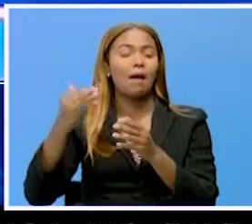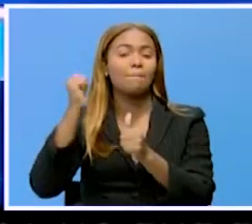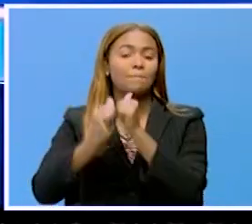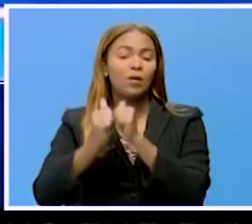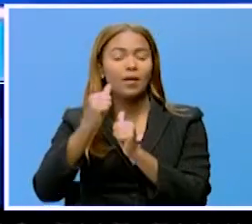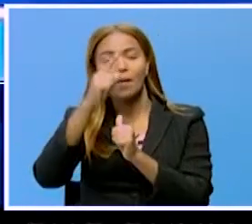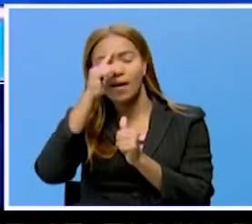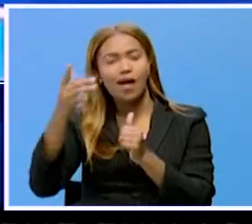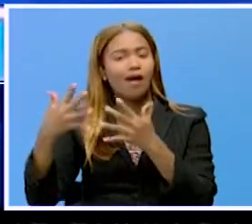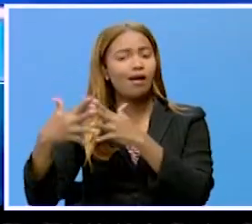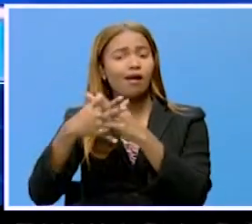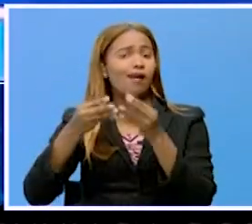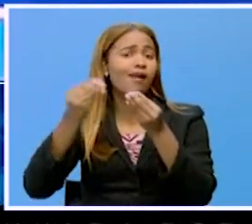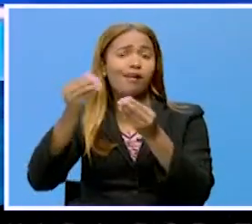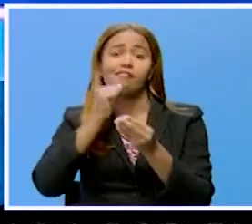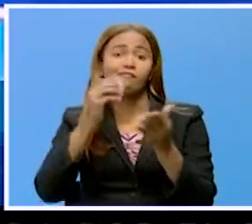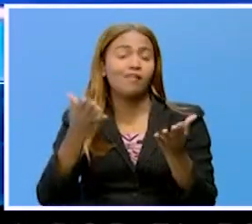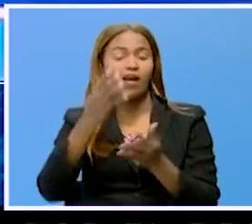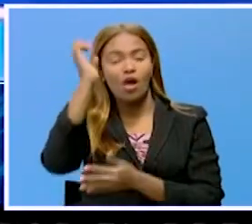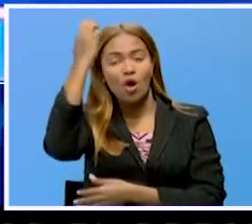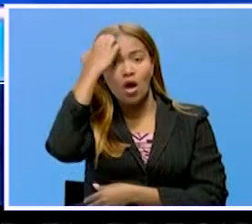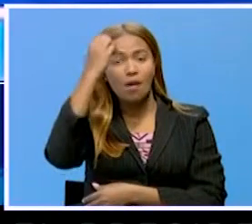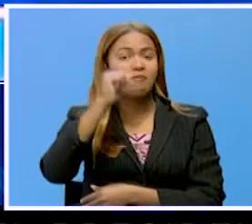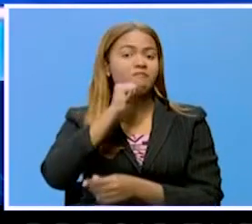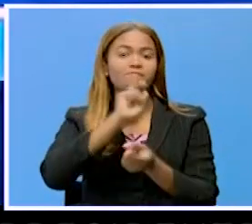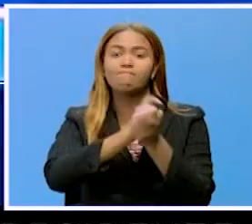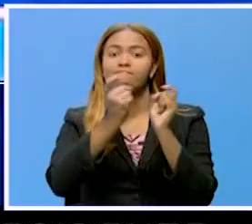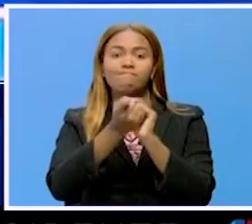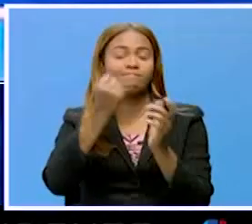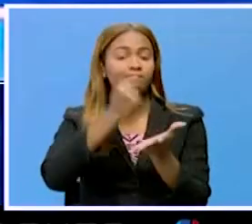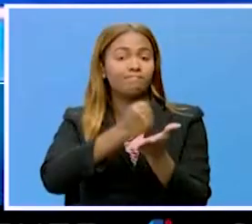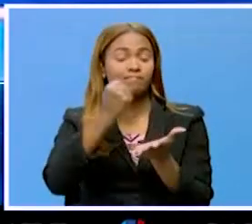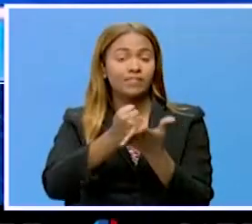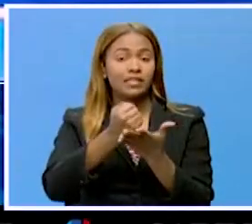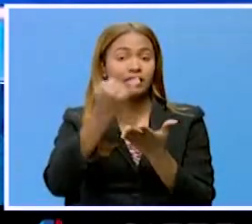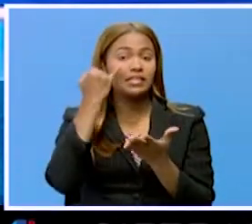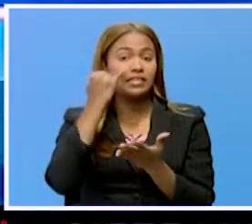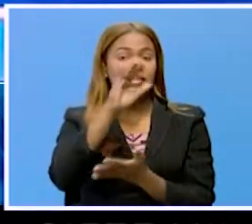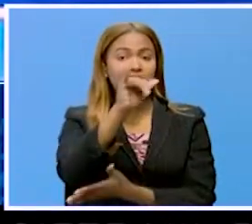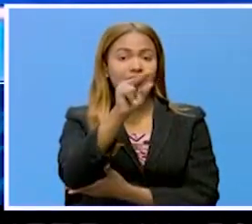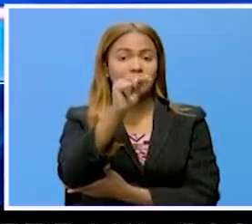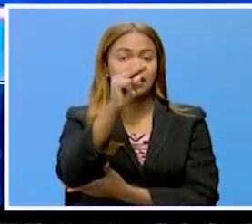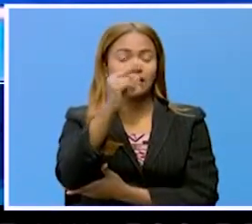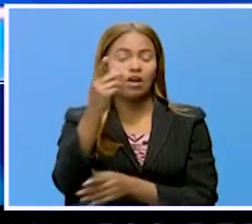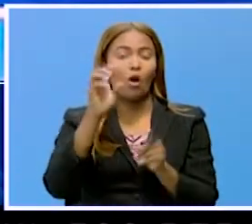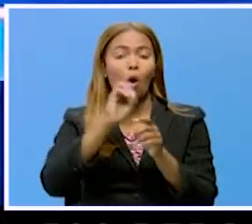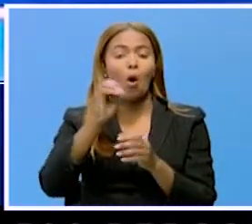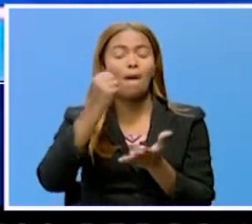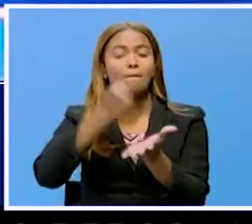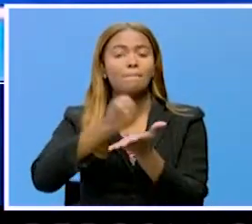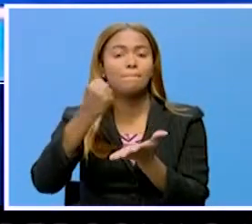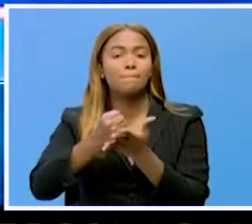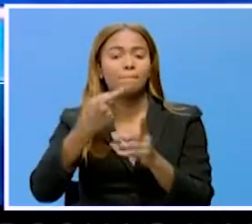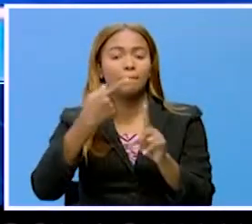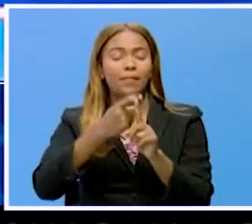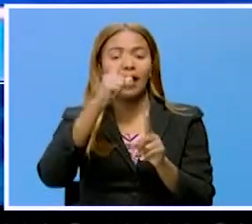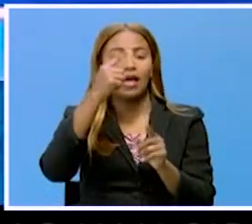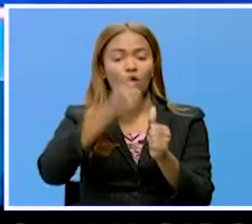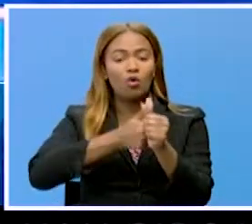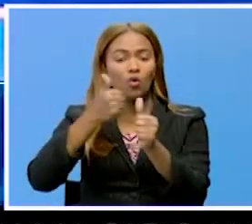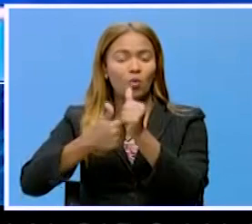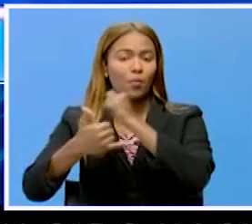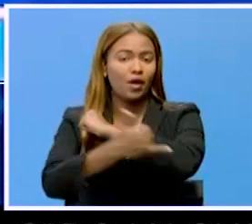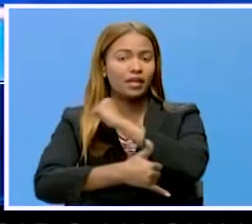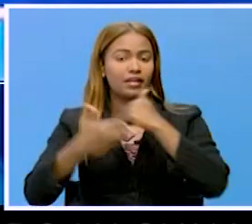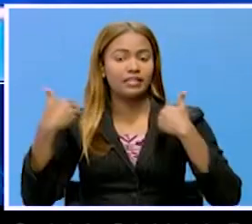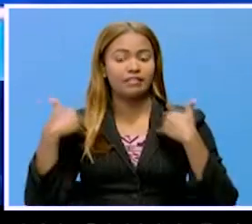los Estados Unidos. En Europa no se renuevan visas, ya sea la visa Schengen, ya sea la visa de cada uno de los países